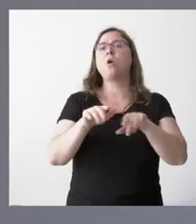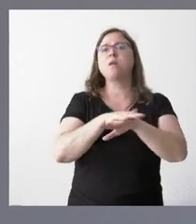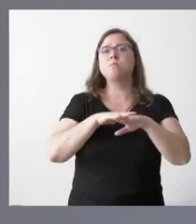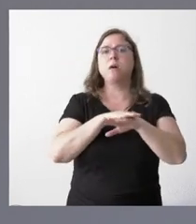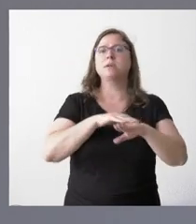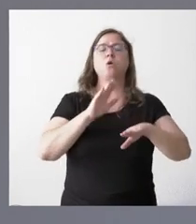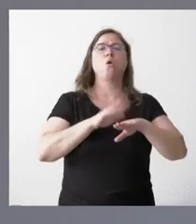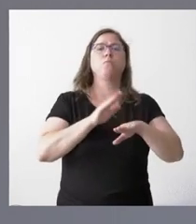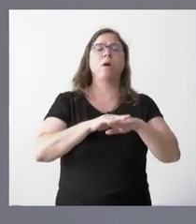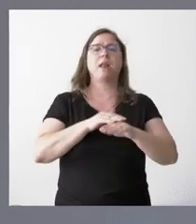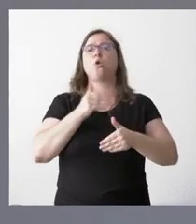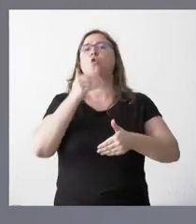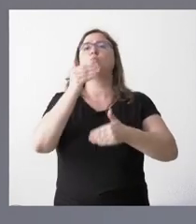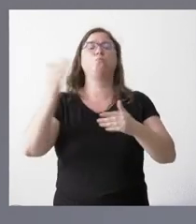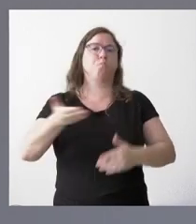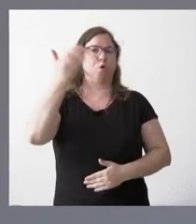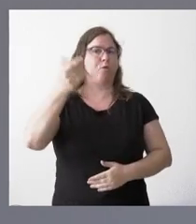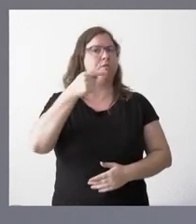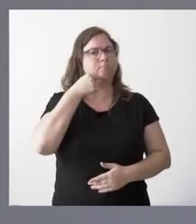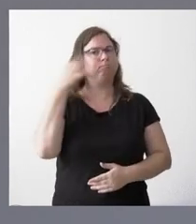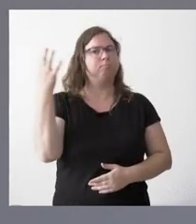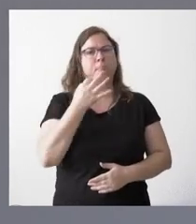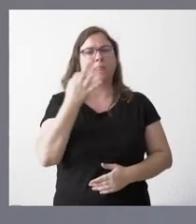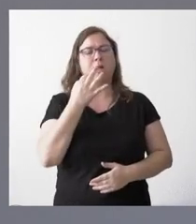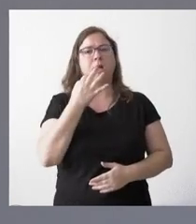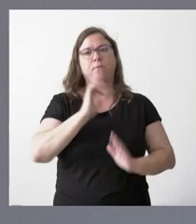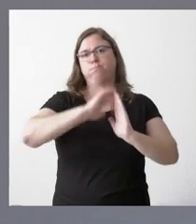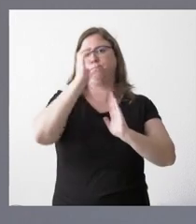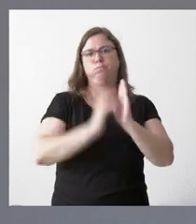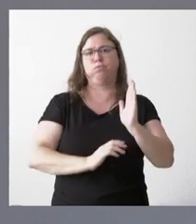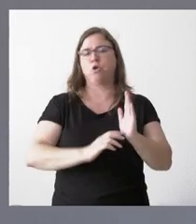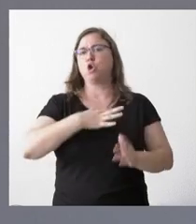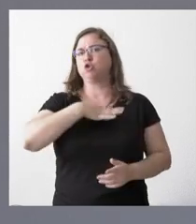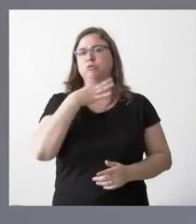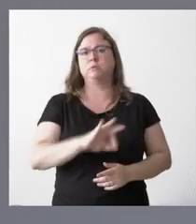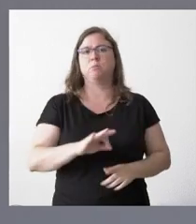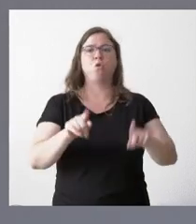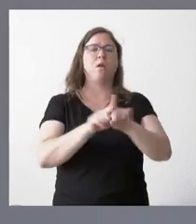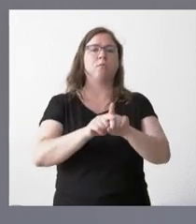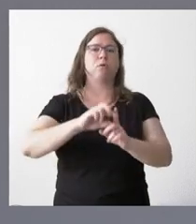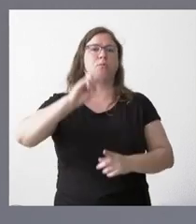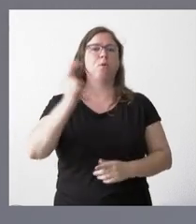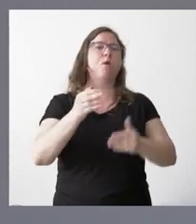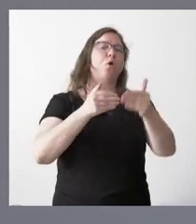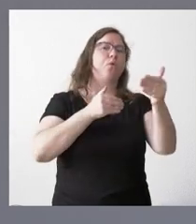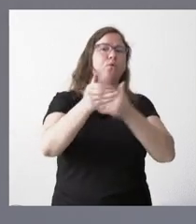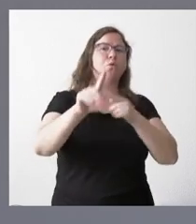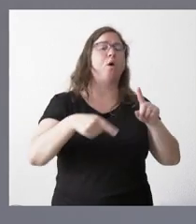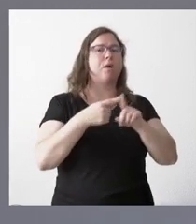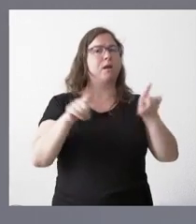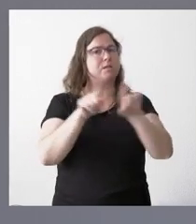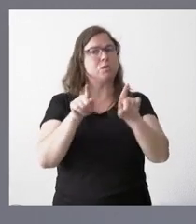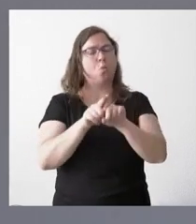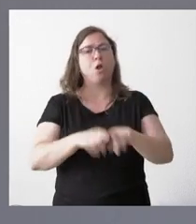la promoción de los alumnos, es un elemento que viene a disminuir las posibilidades de muchos de ellos en el futuro y, asimismo, como la